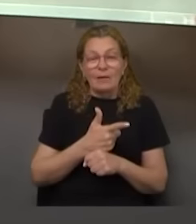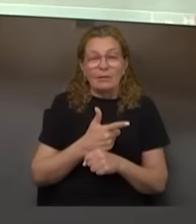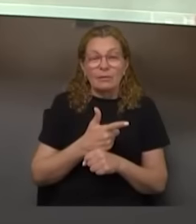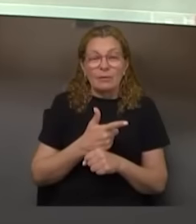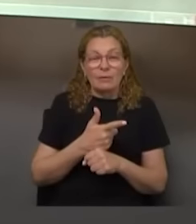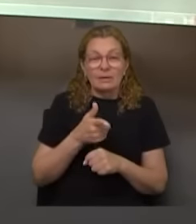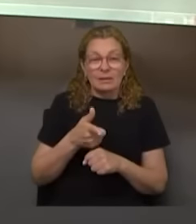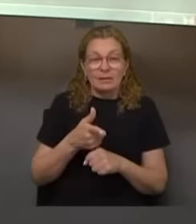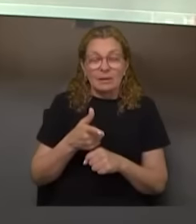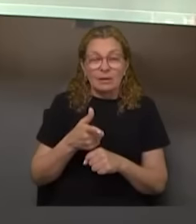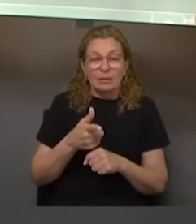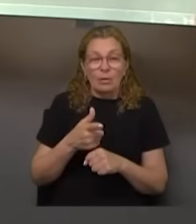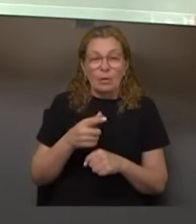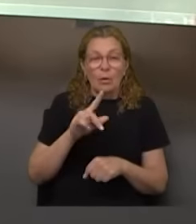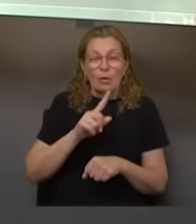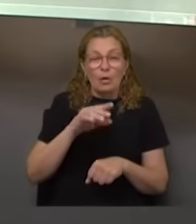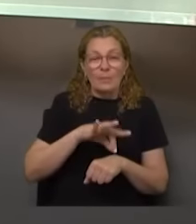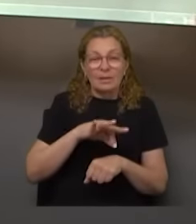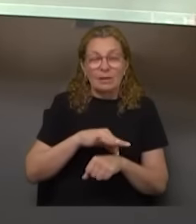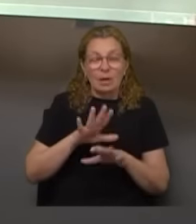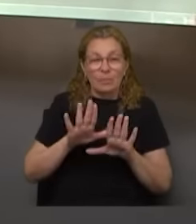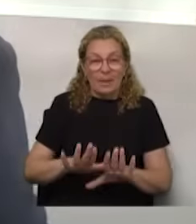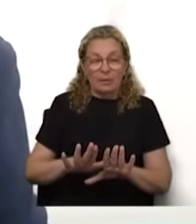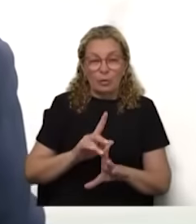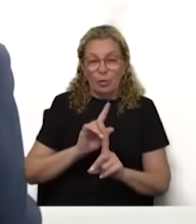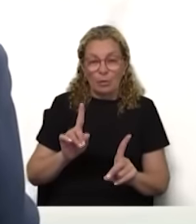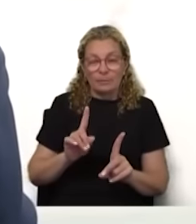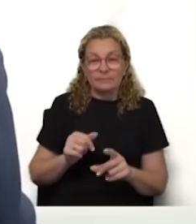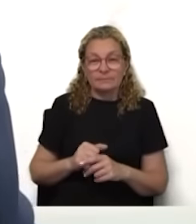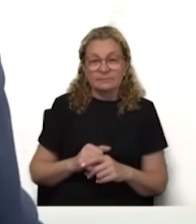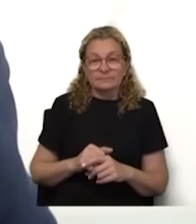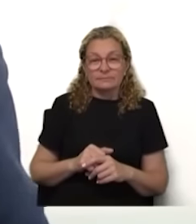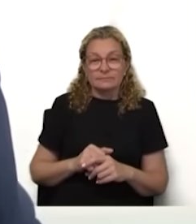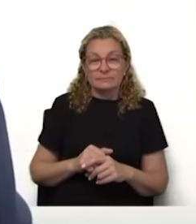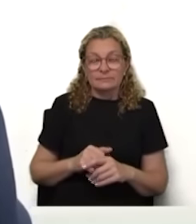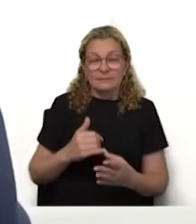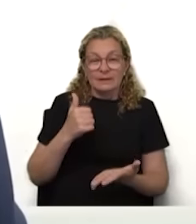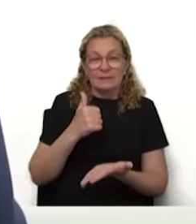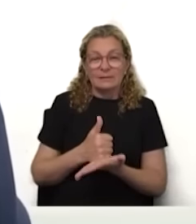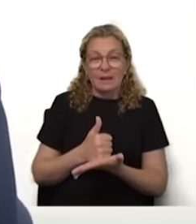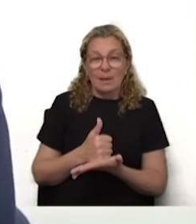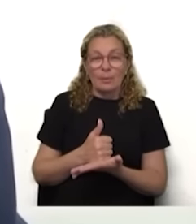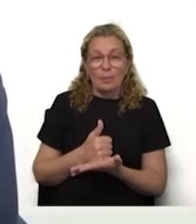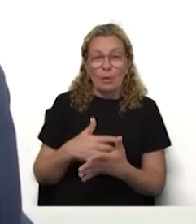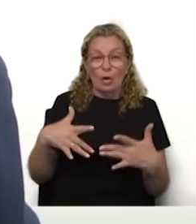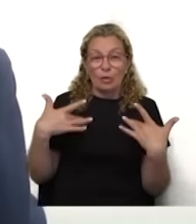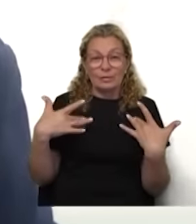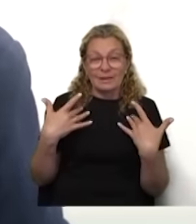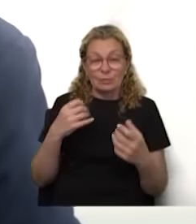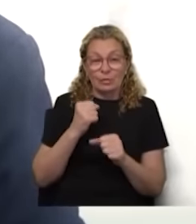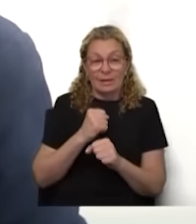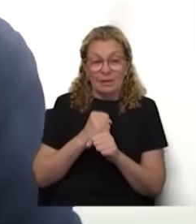ese perfil o sea no médico en seguro de paro estamos desde la institución muy contentos porque se ha